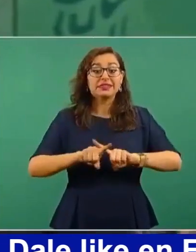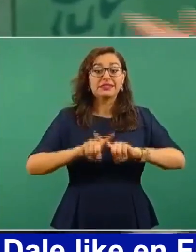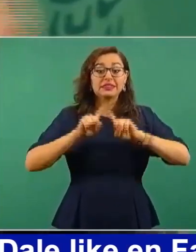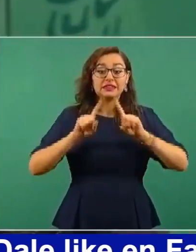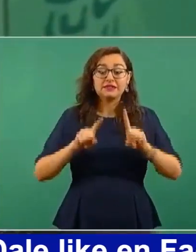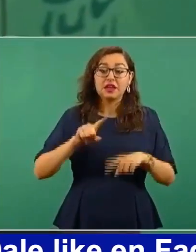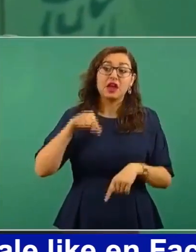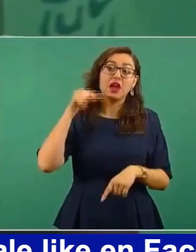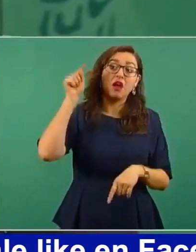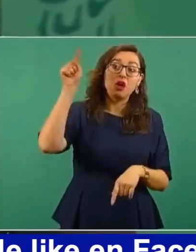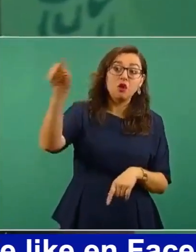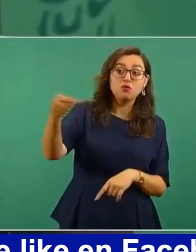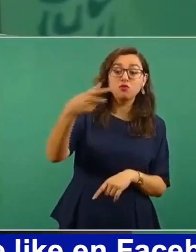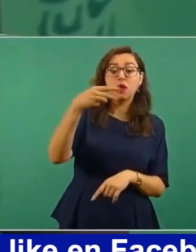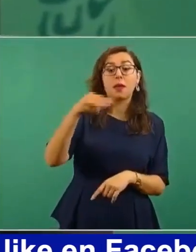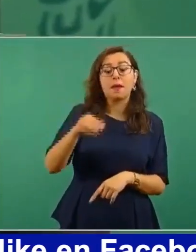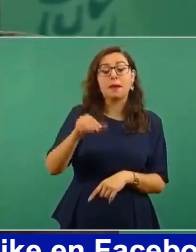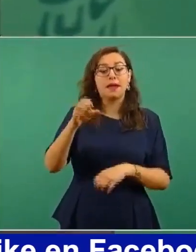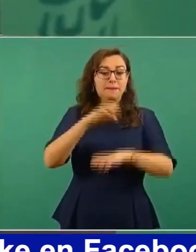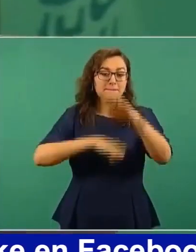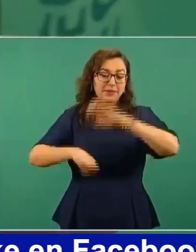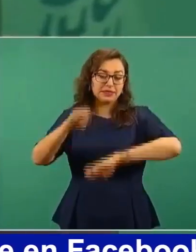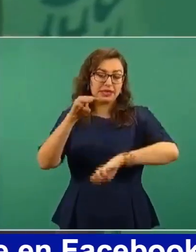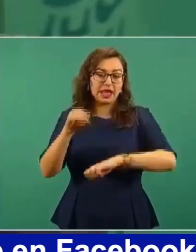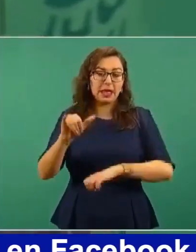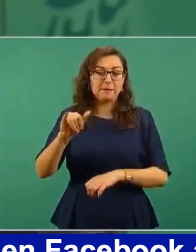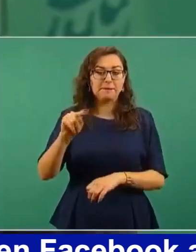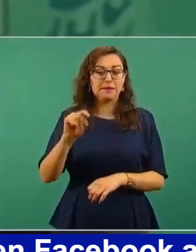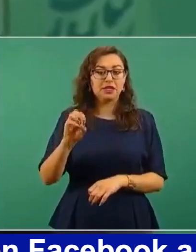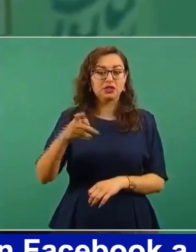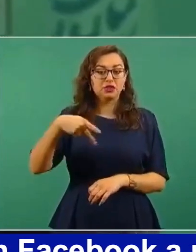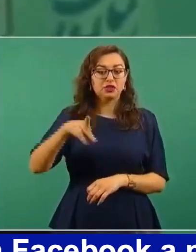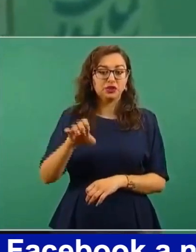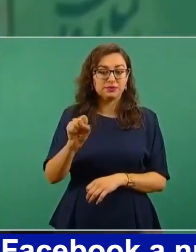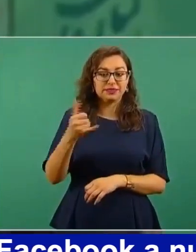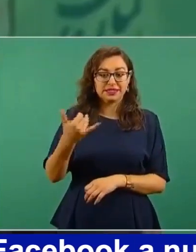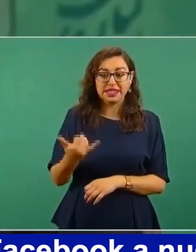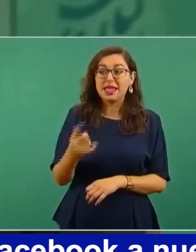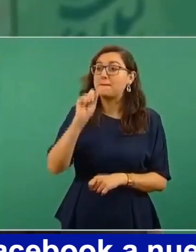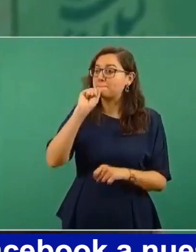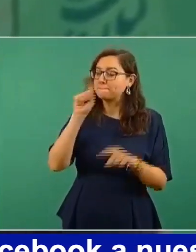le hizo lo mismo a Televisa.